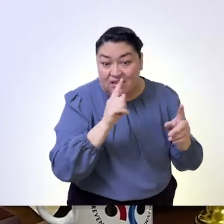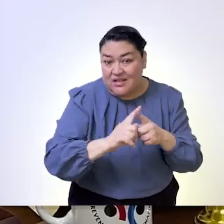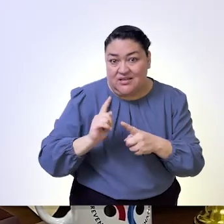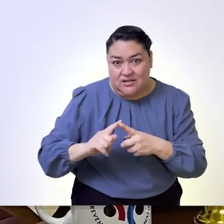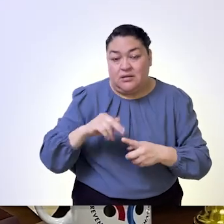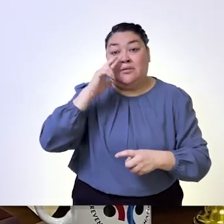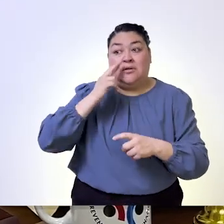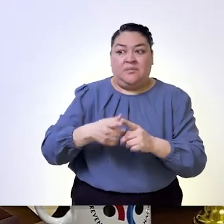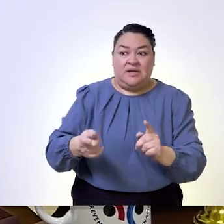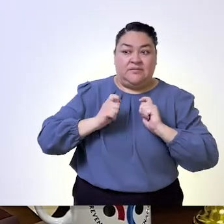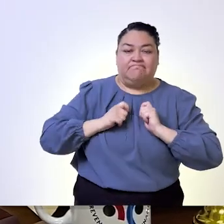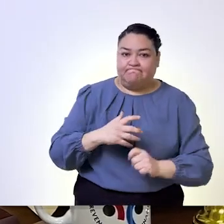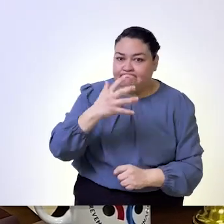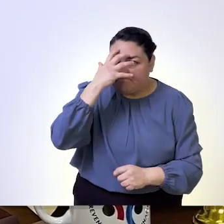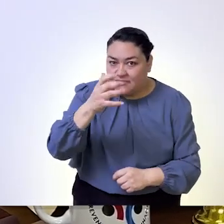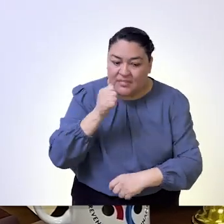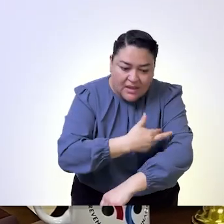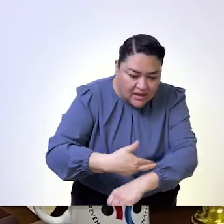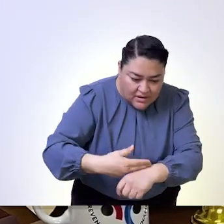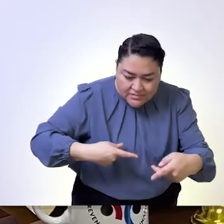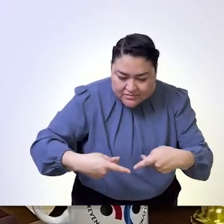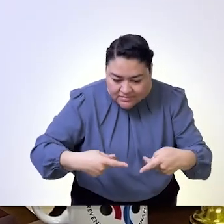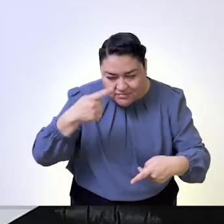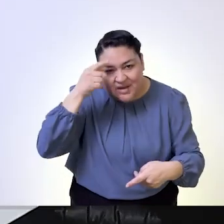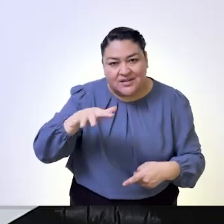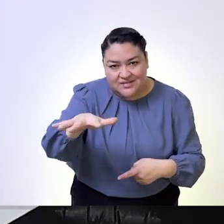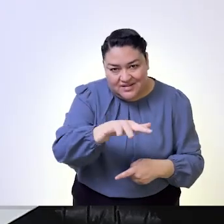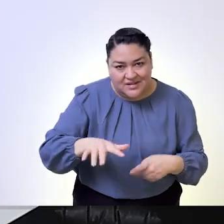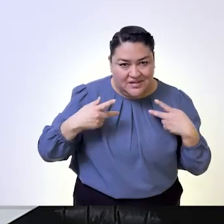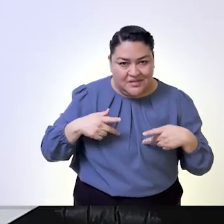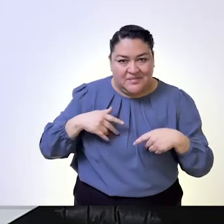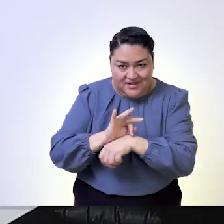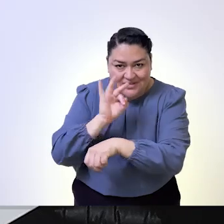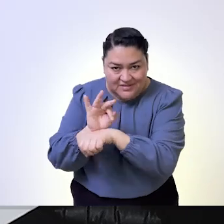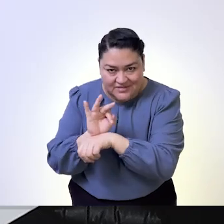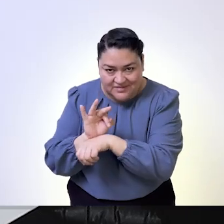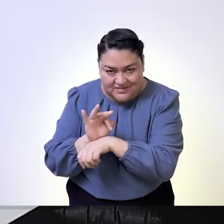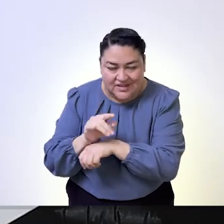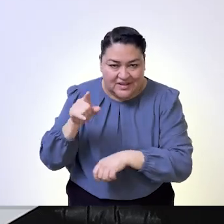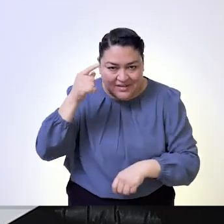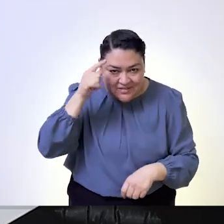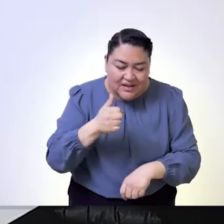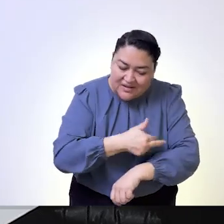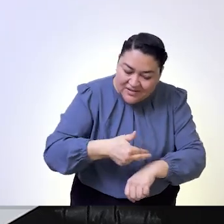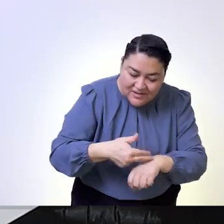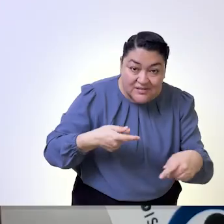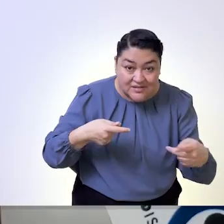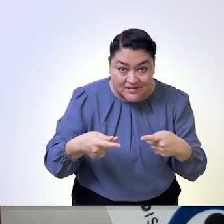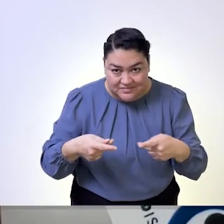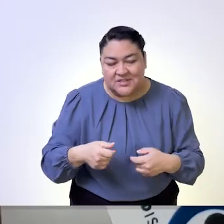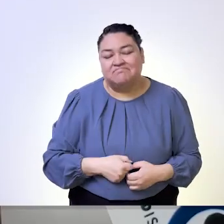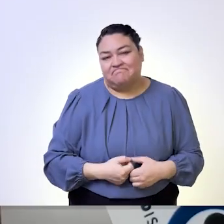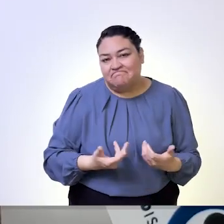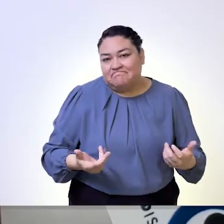ese ha sido como una tarea muy importante, lograr equilibrar y tener esta simetría,